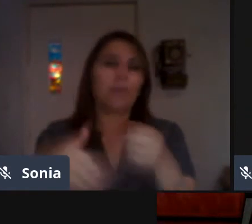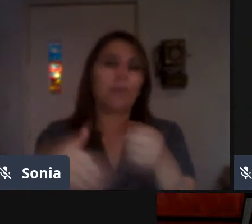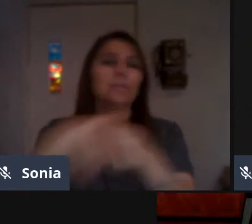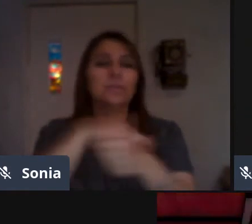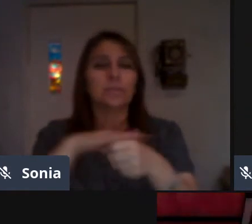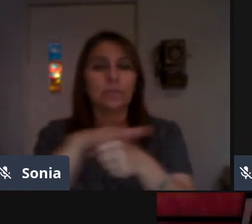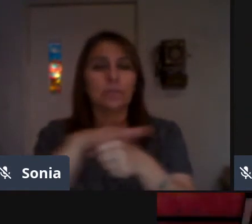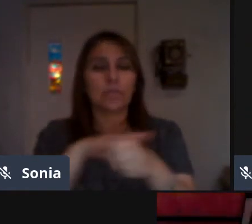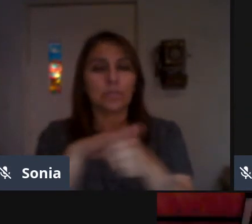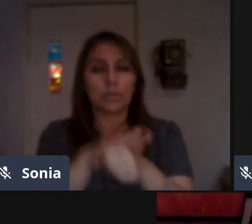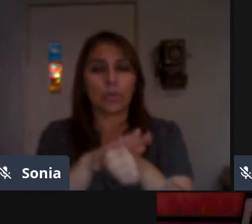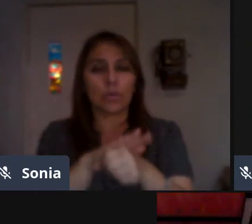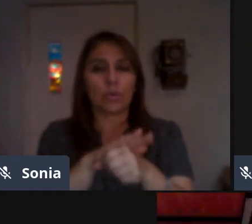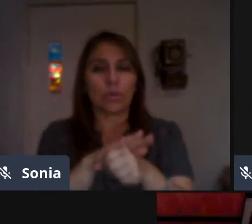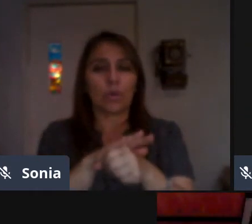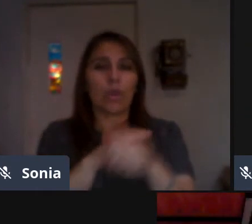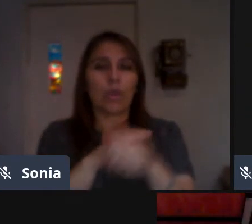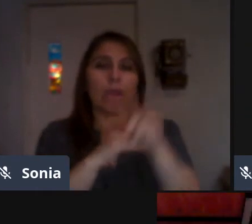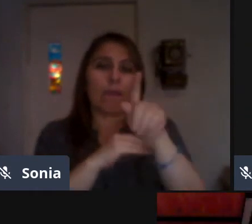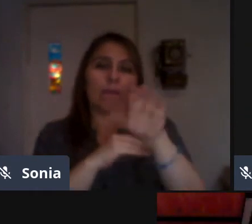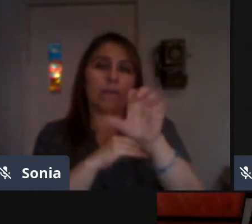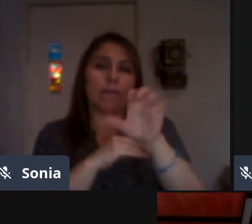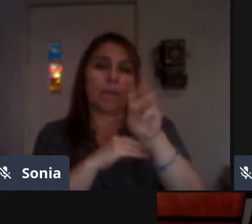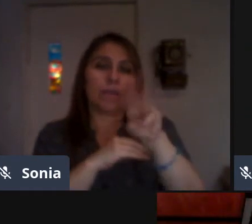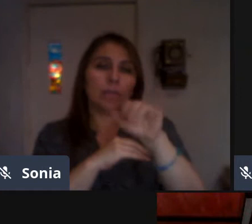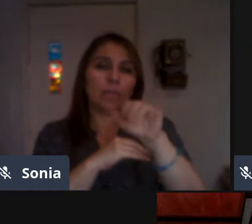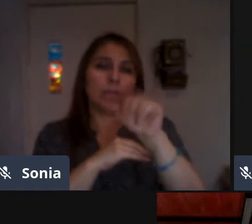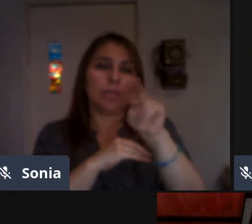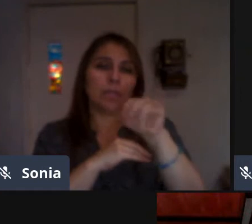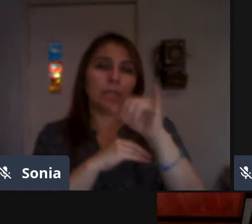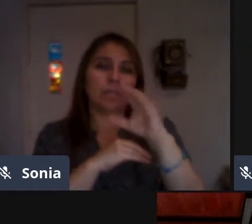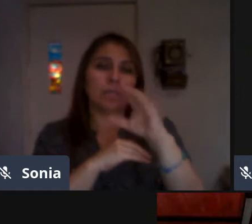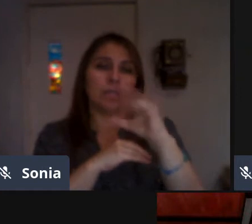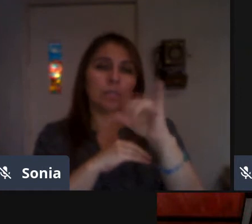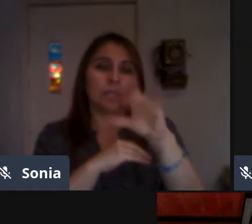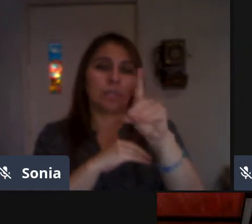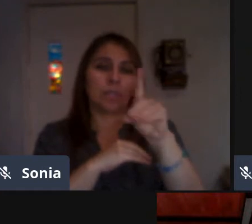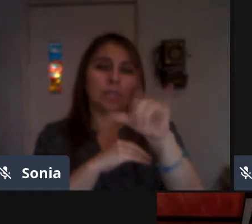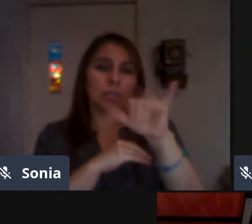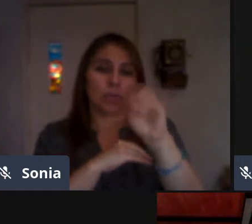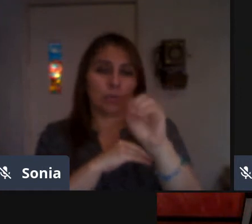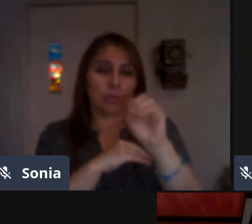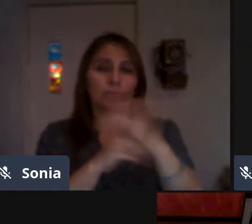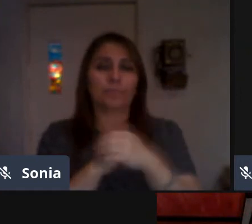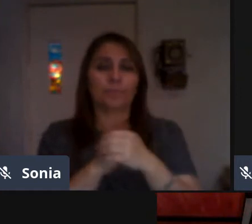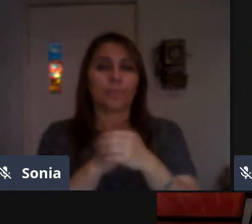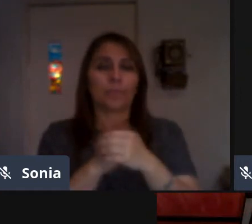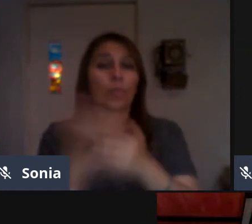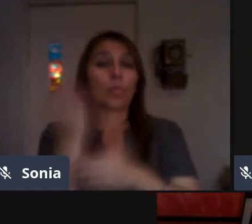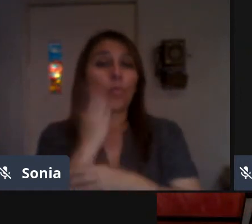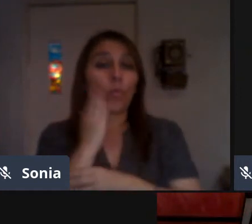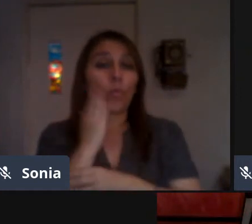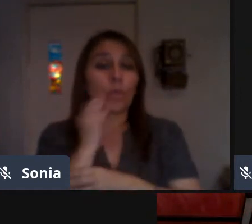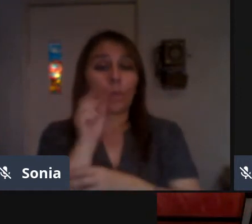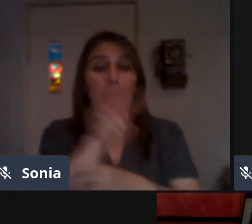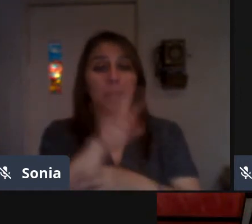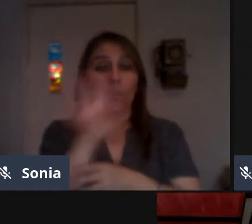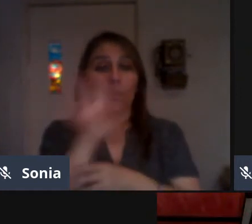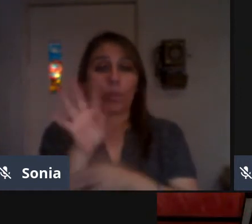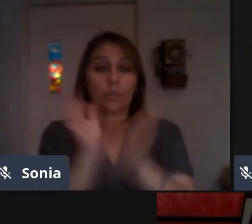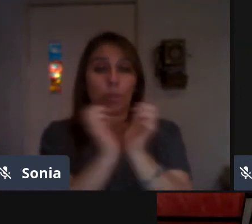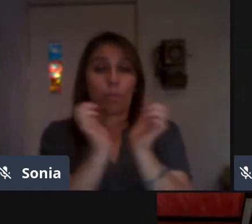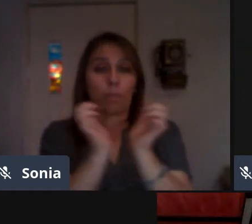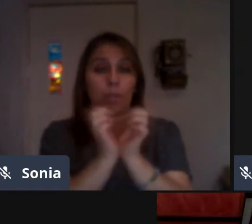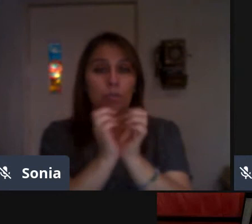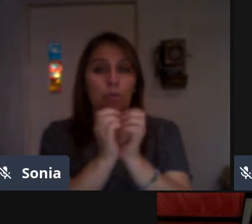feminicidio rosa de ira del 24 de mayo estaba pidiendo